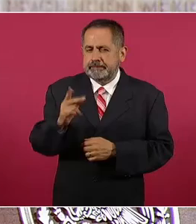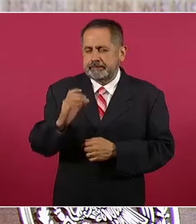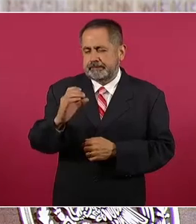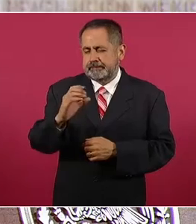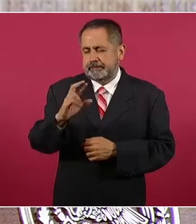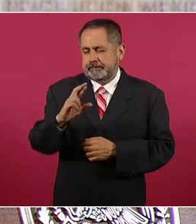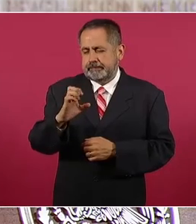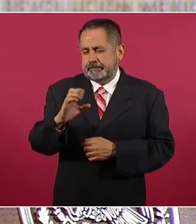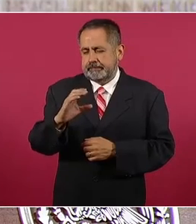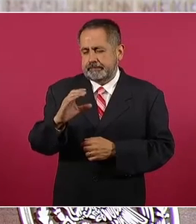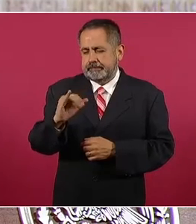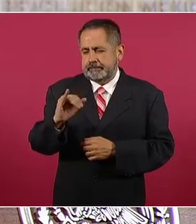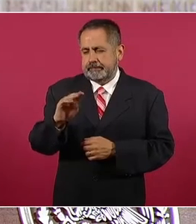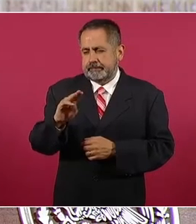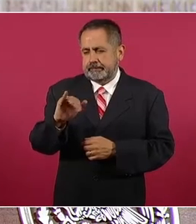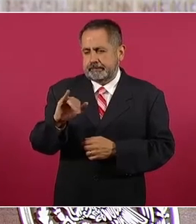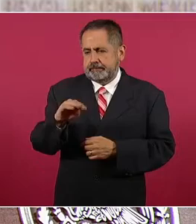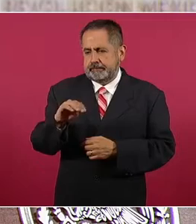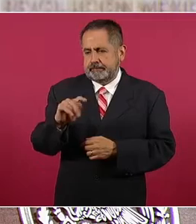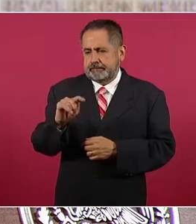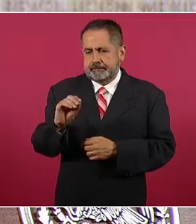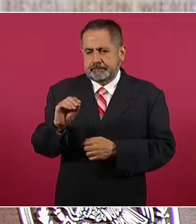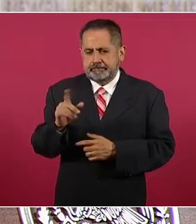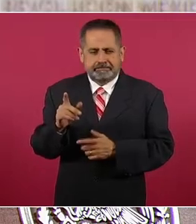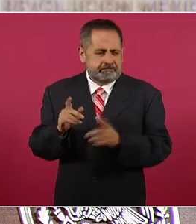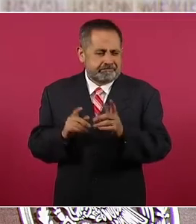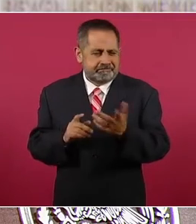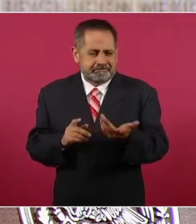sino que se tiene que